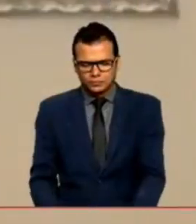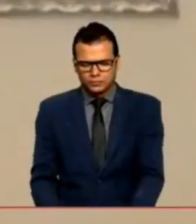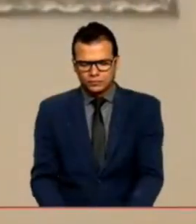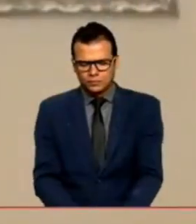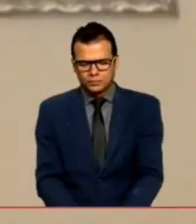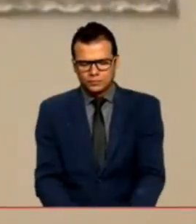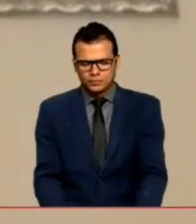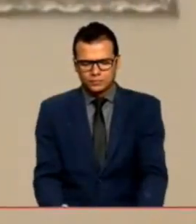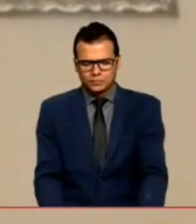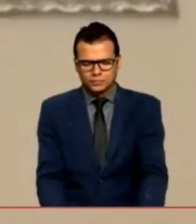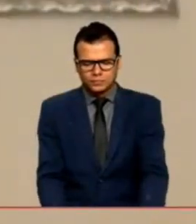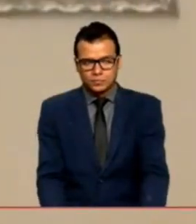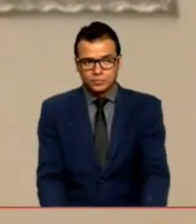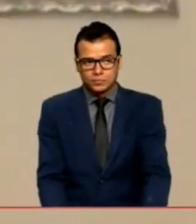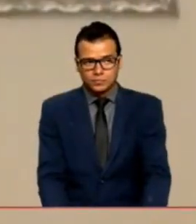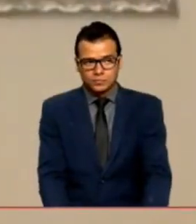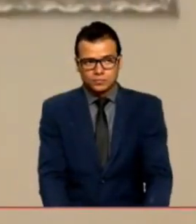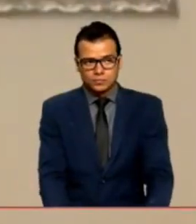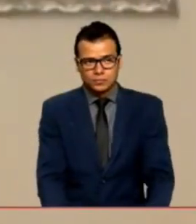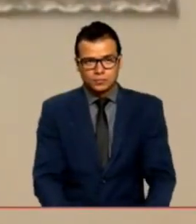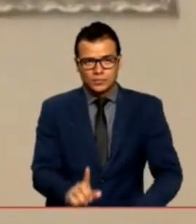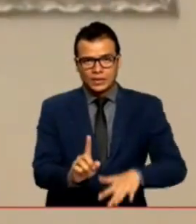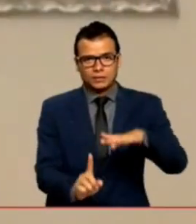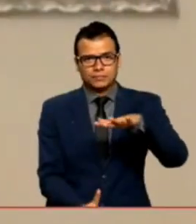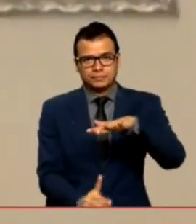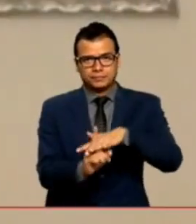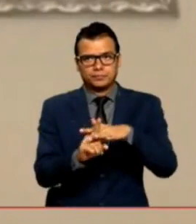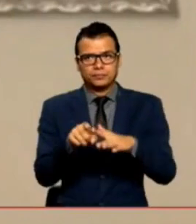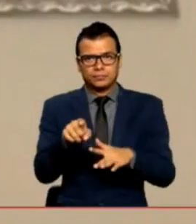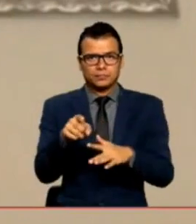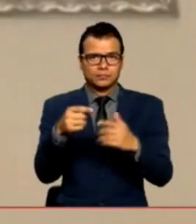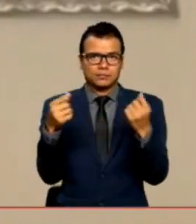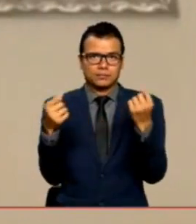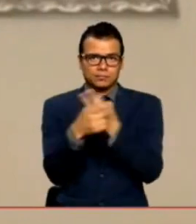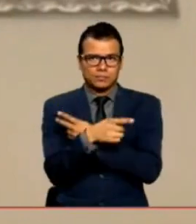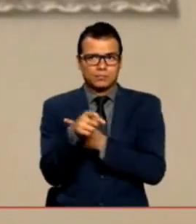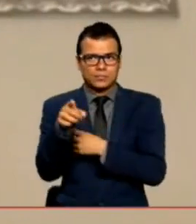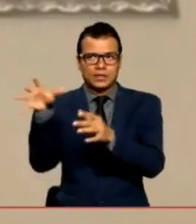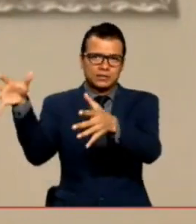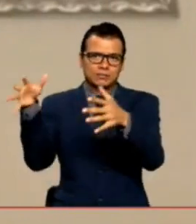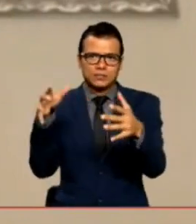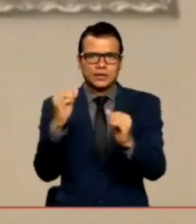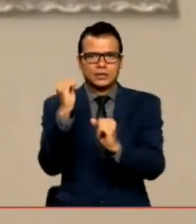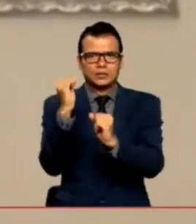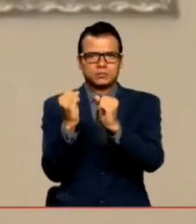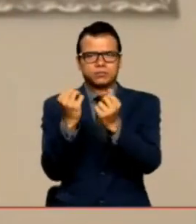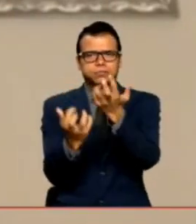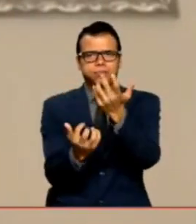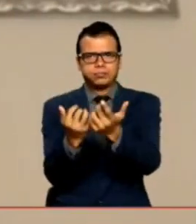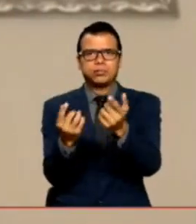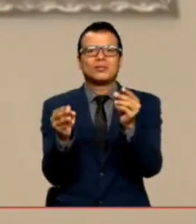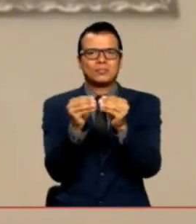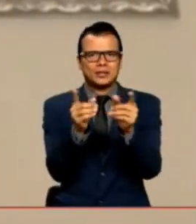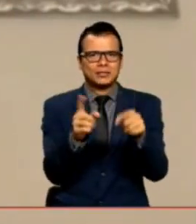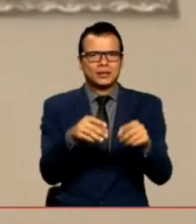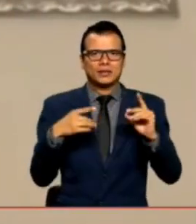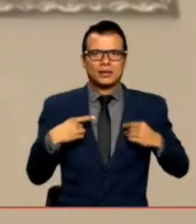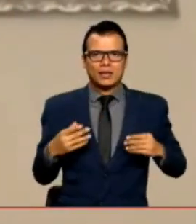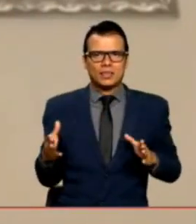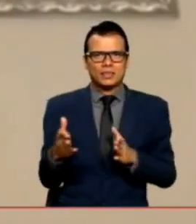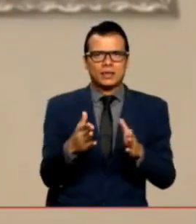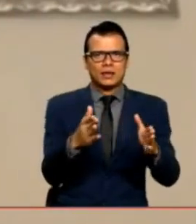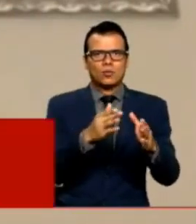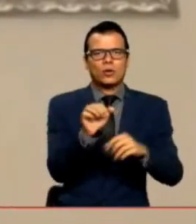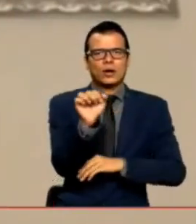Este hecho violento ocurrido en esta región se suma a la incineración de otros dos vehículos en Dagua, al igual que la quema